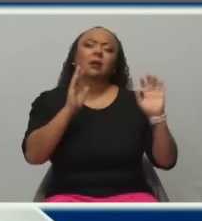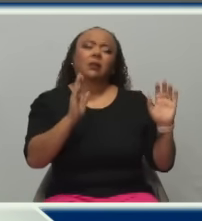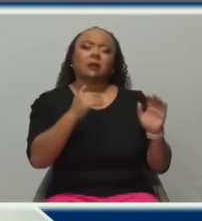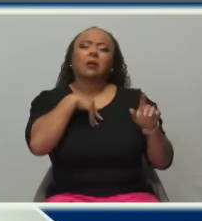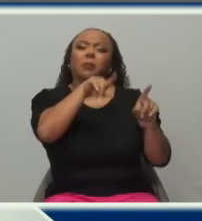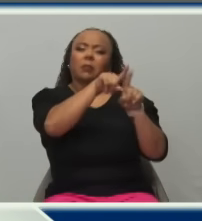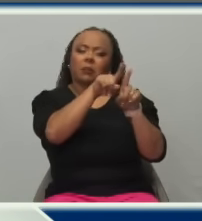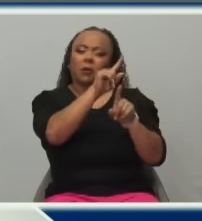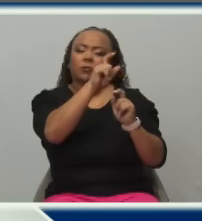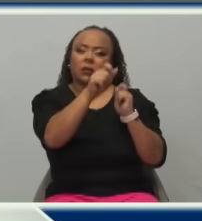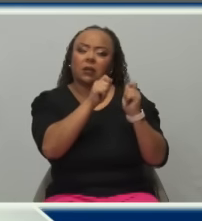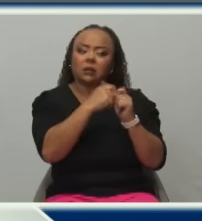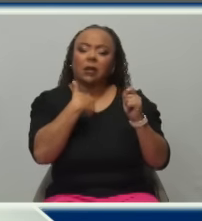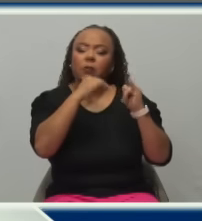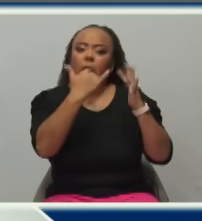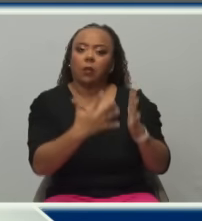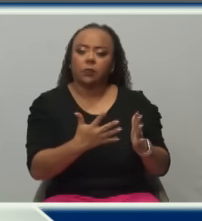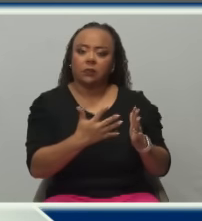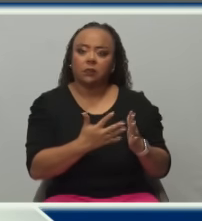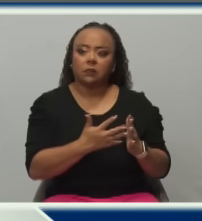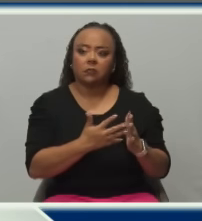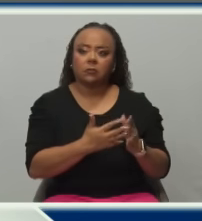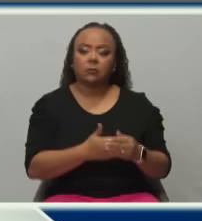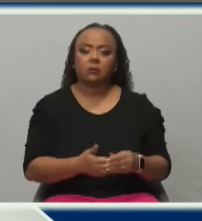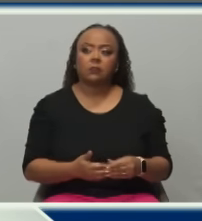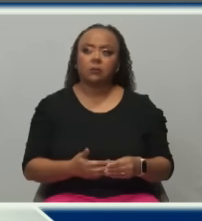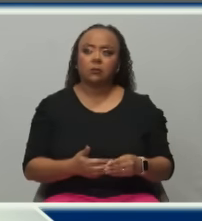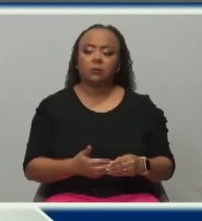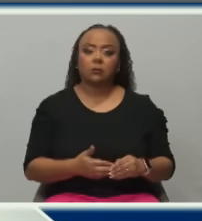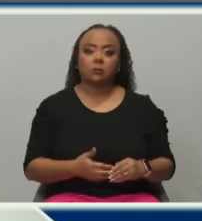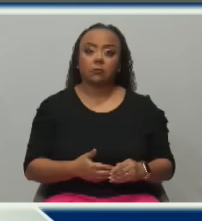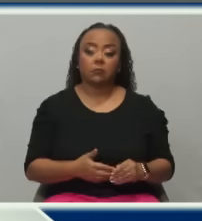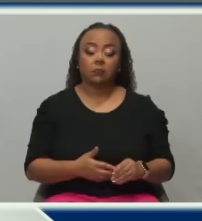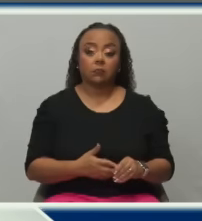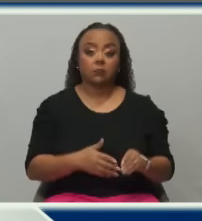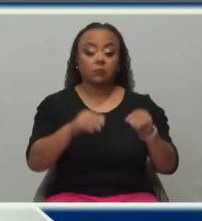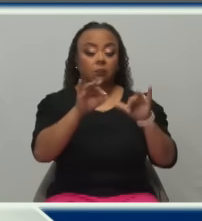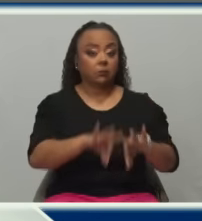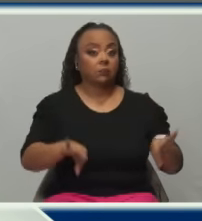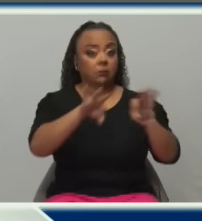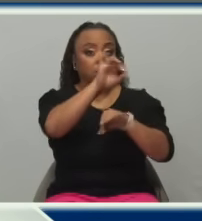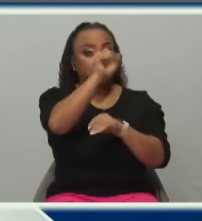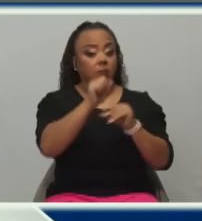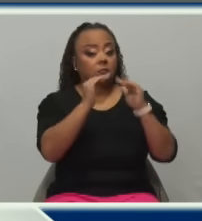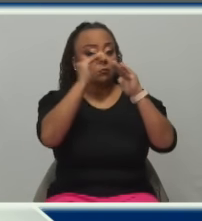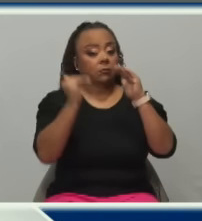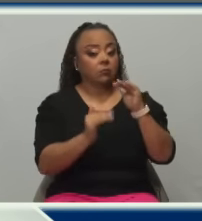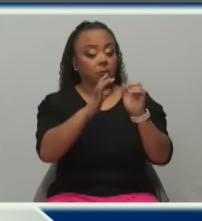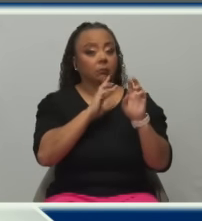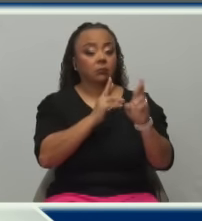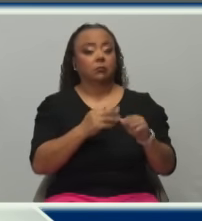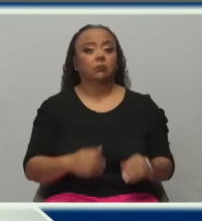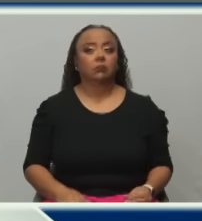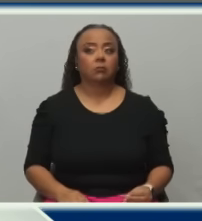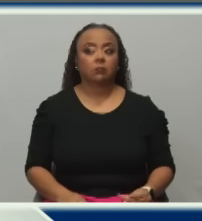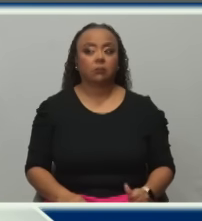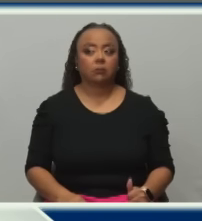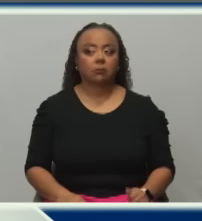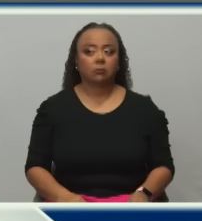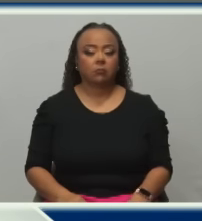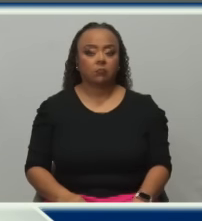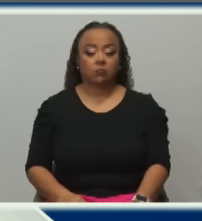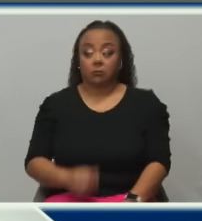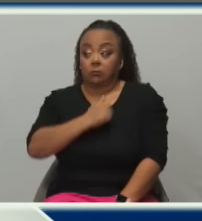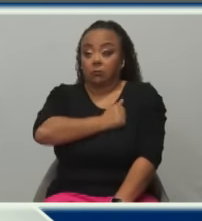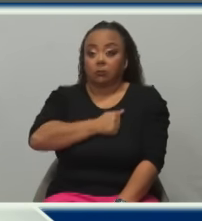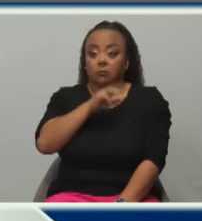detalle hay jugadores que han sido importantes en saprisa que han bajado mucho ese rendimiento a eso iba Pero porque